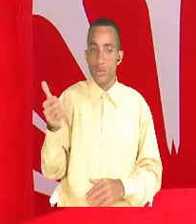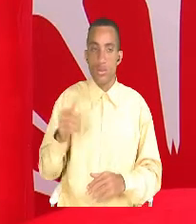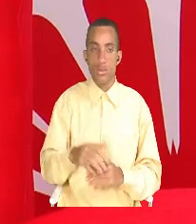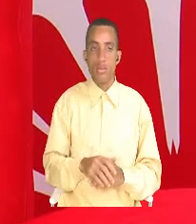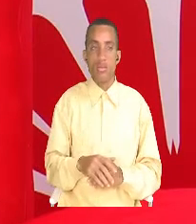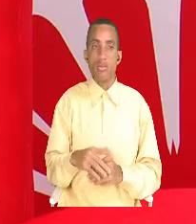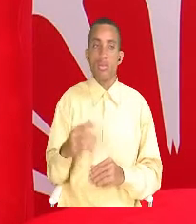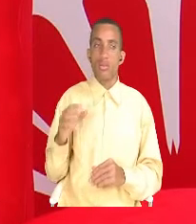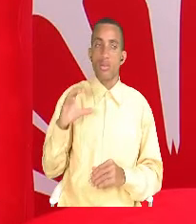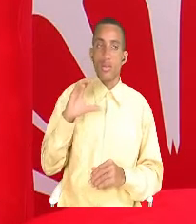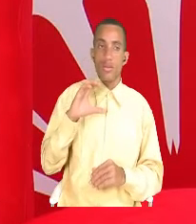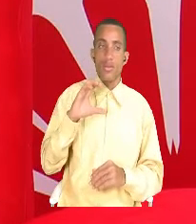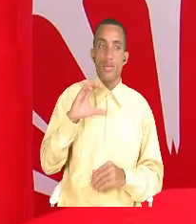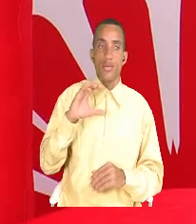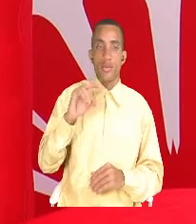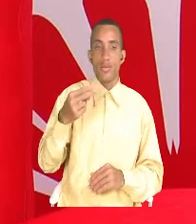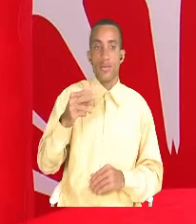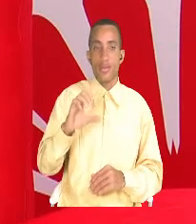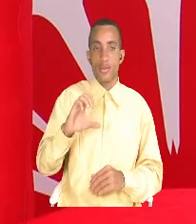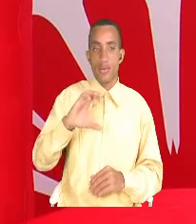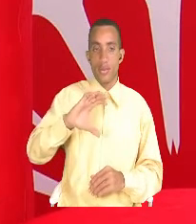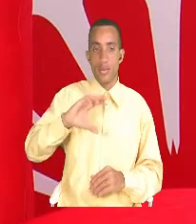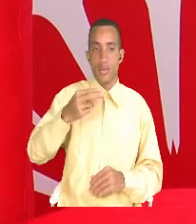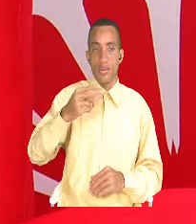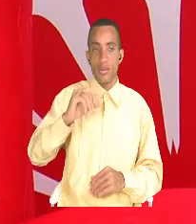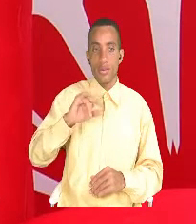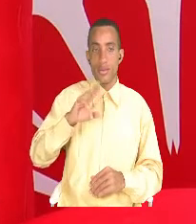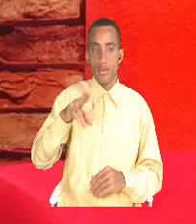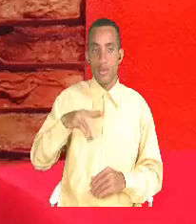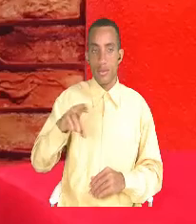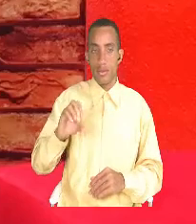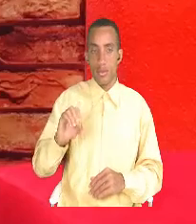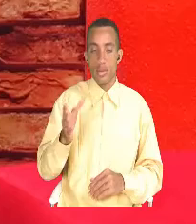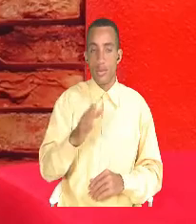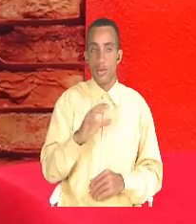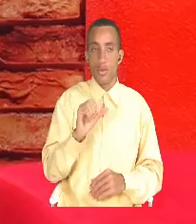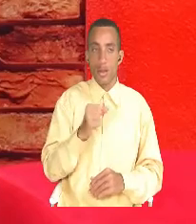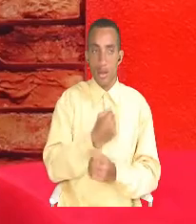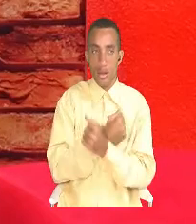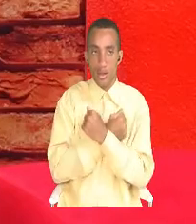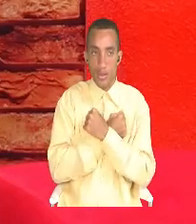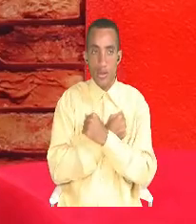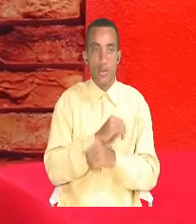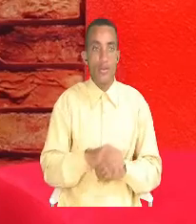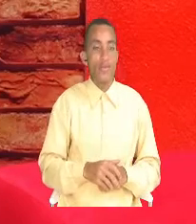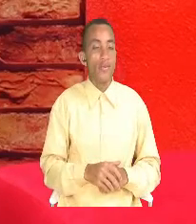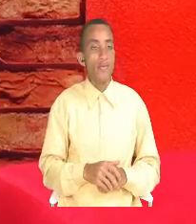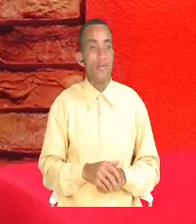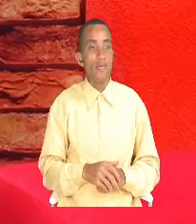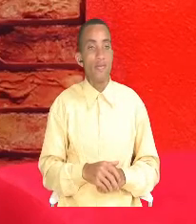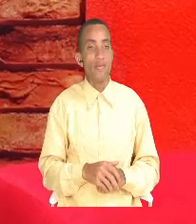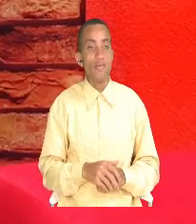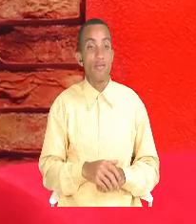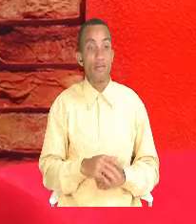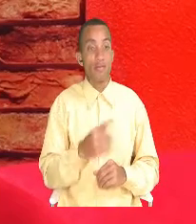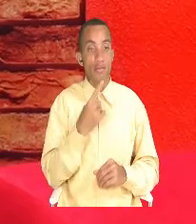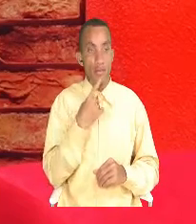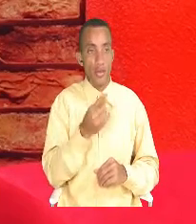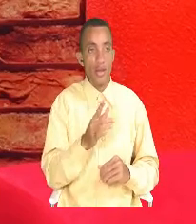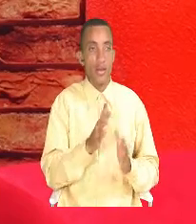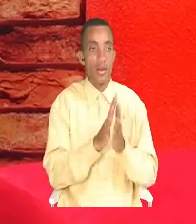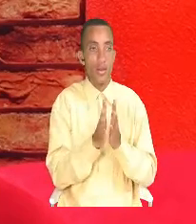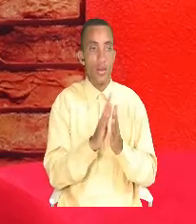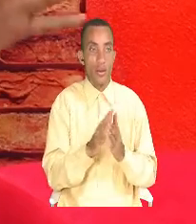amor. Bueno, hechizo de amor fue una terapia creada para la pareja, ¿cierto? Debo decirle que tiene un